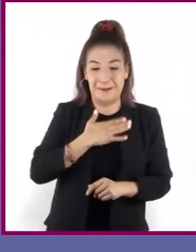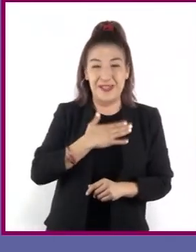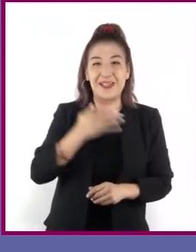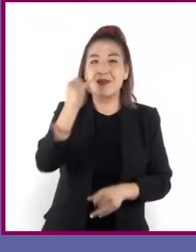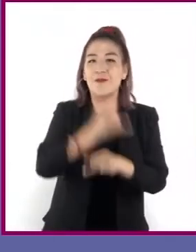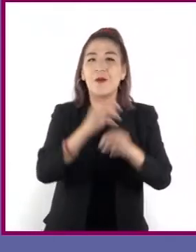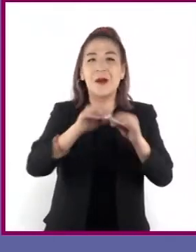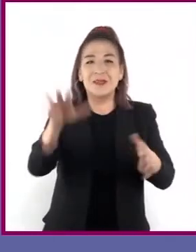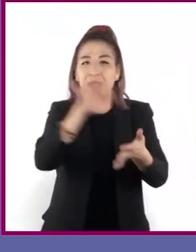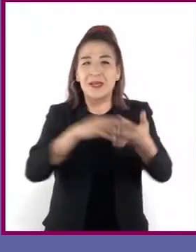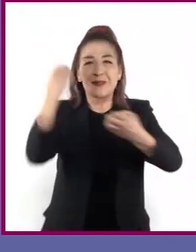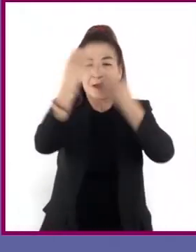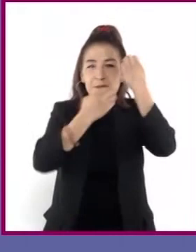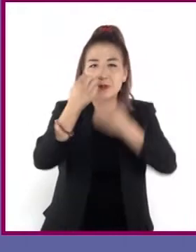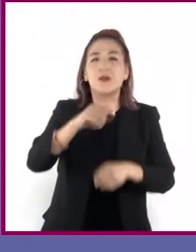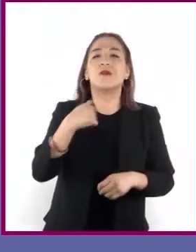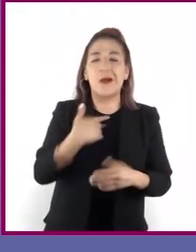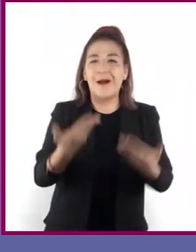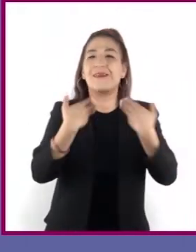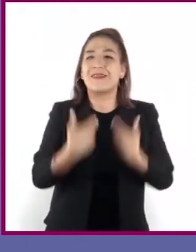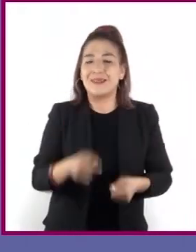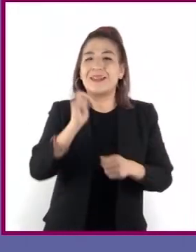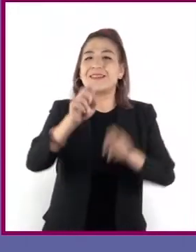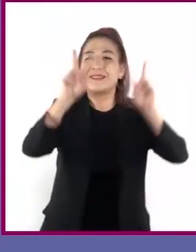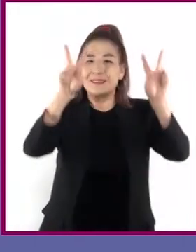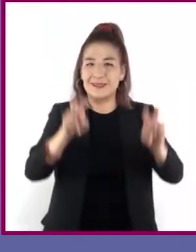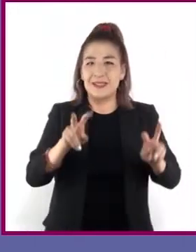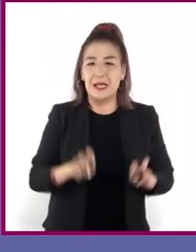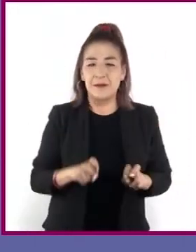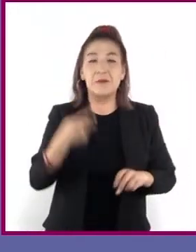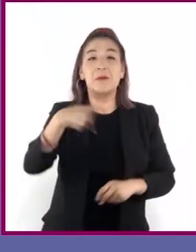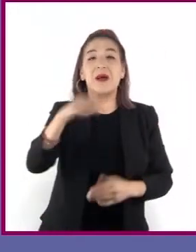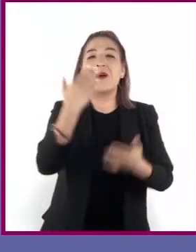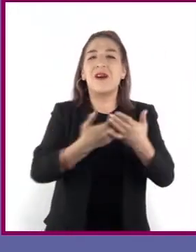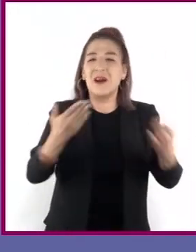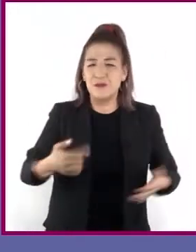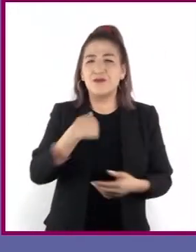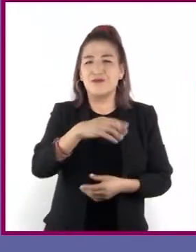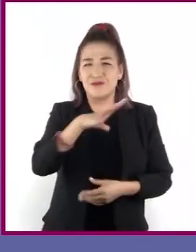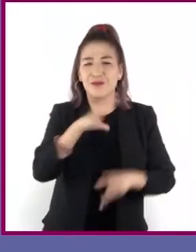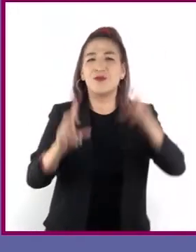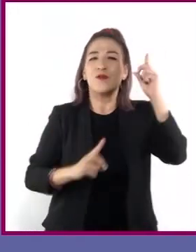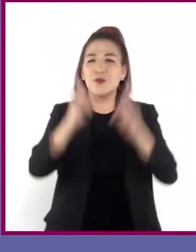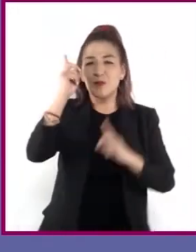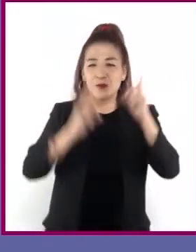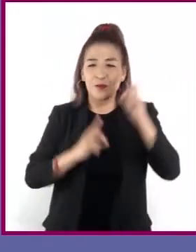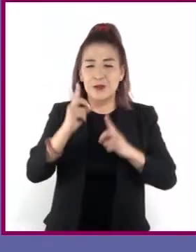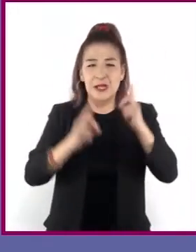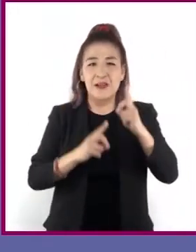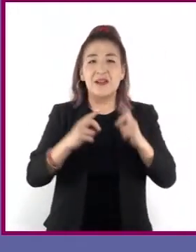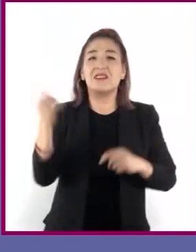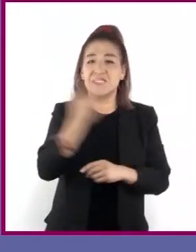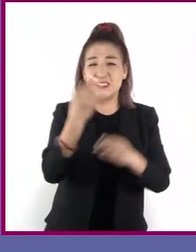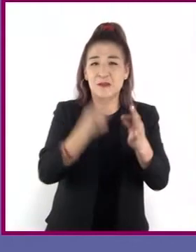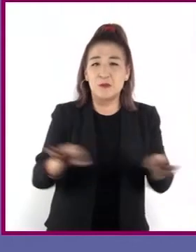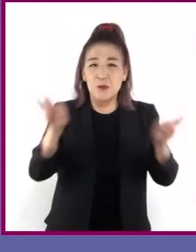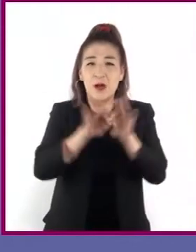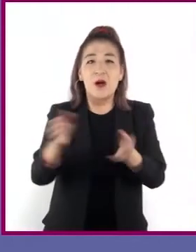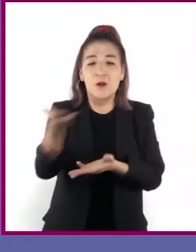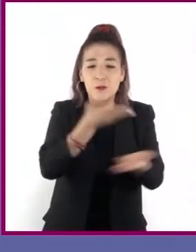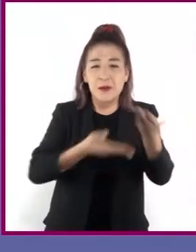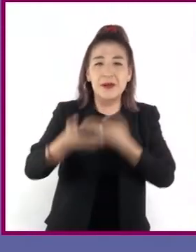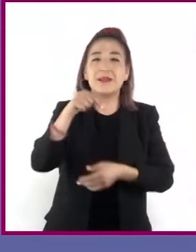textos es que he comprendido un poco más de los temas. Pero ahora tengo una duda. ¿Sería importante compartir